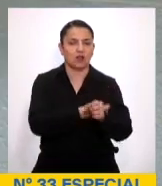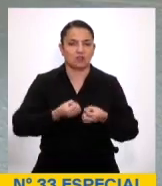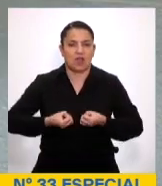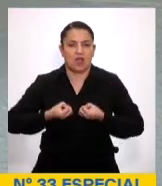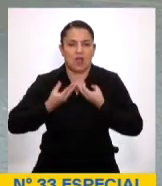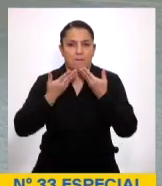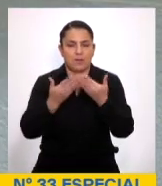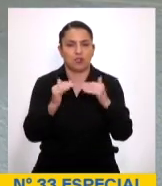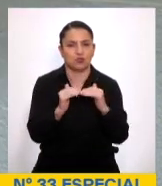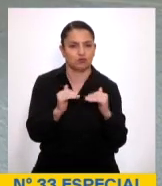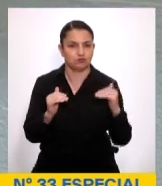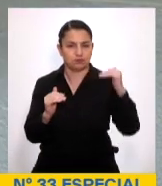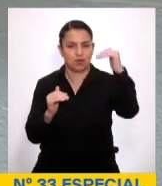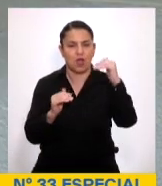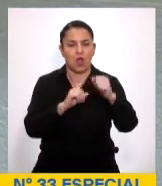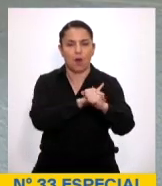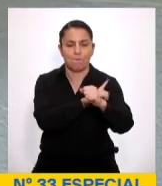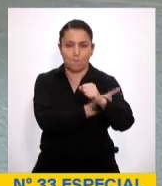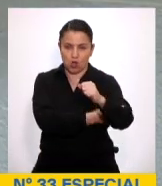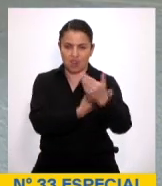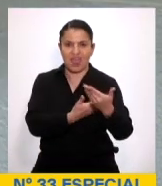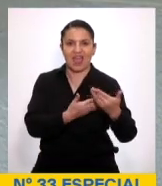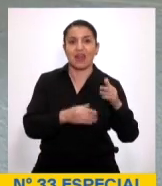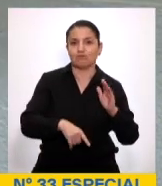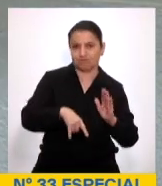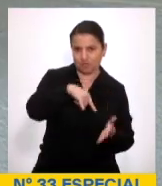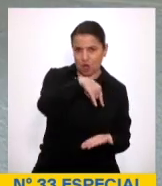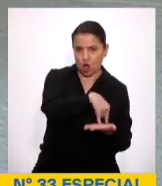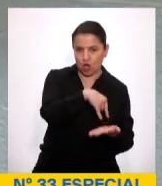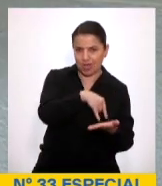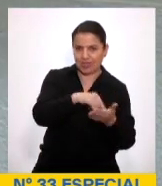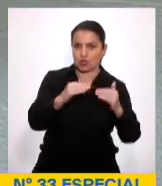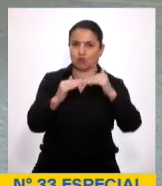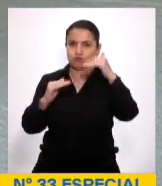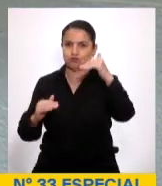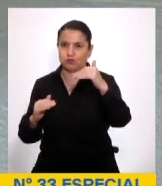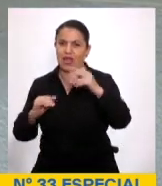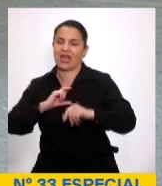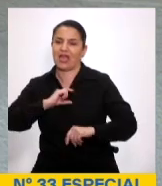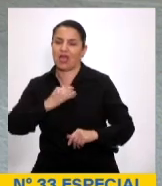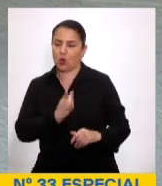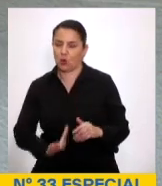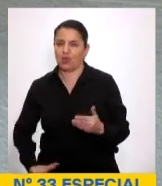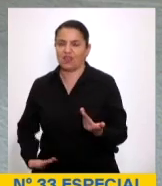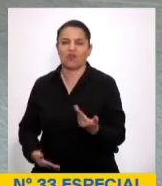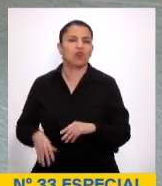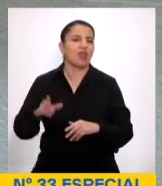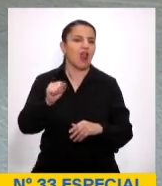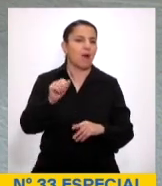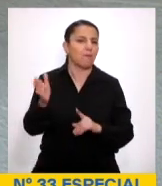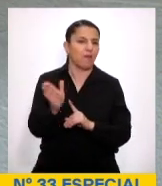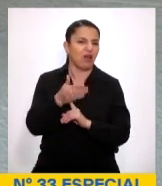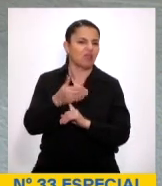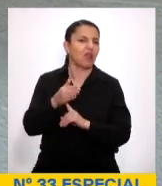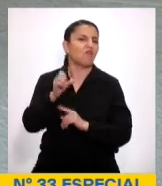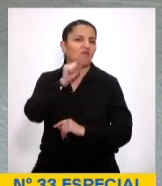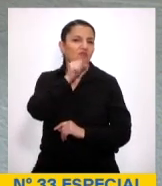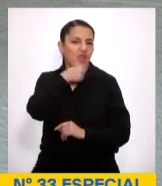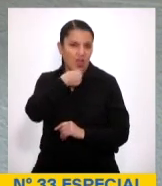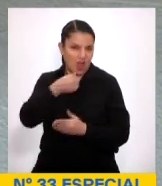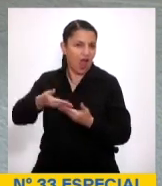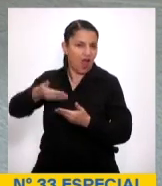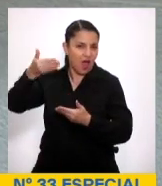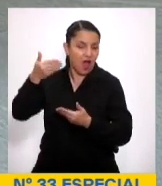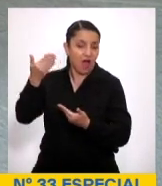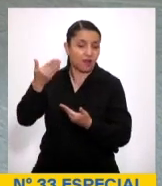supremacía del poder legislativo sobre el ejecutivo Durante los primeros ensayos constitucionales de la patria vieja pero volvamos a